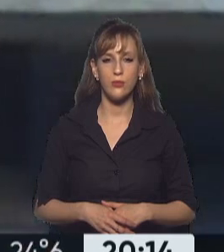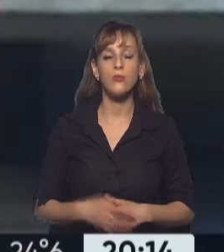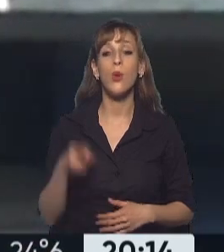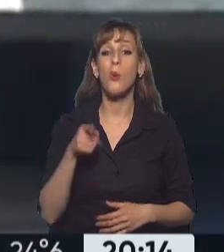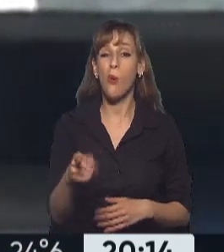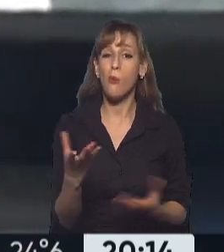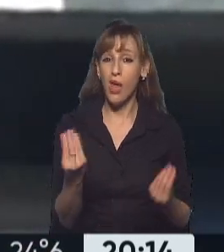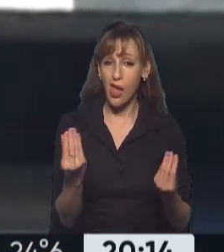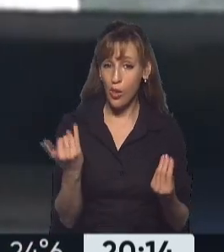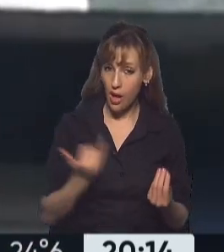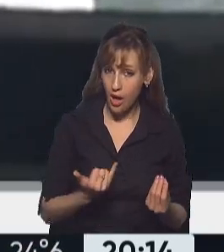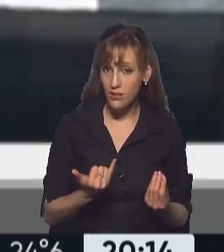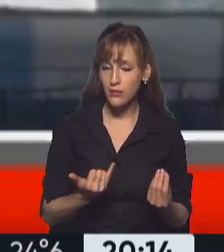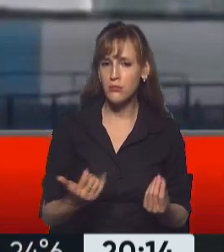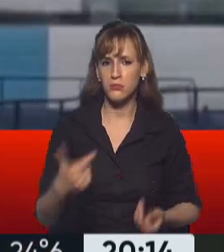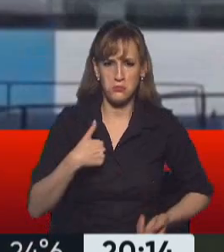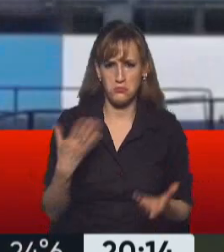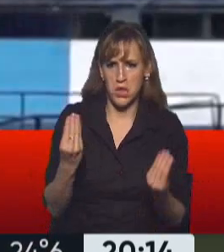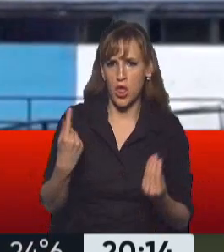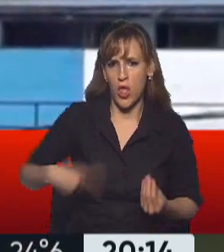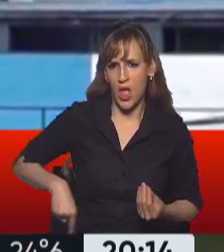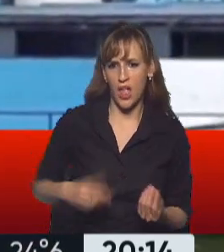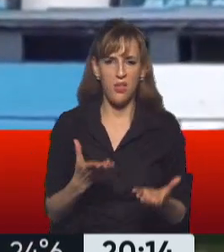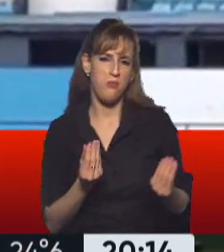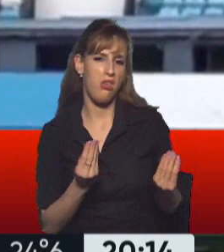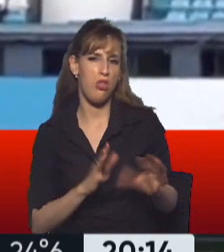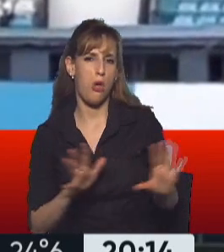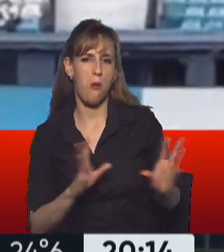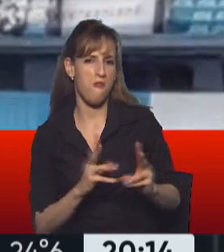Mostaza. ¿Cómo? ¿Con miedo de qué? Con miedo de que se caiga. No, para nada.